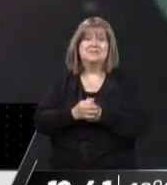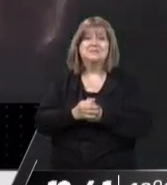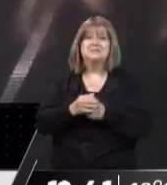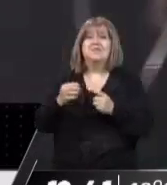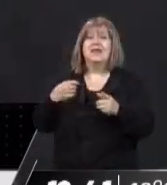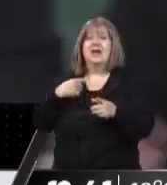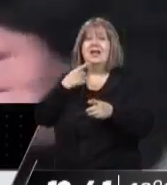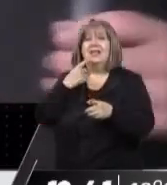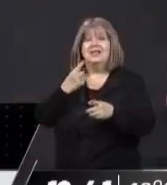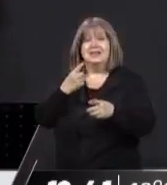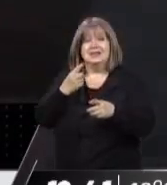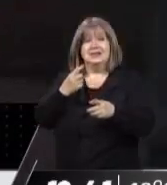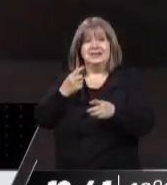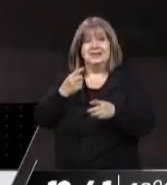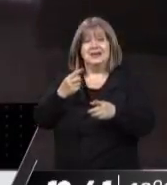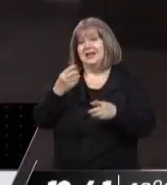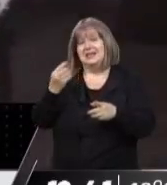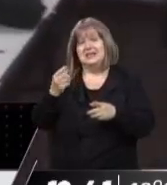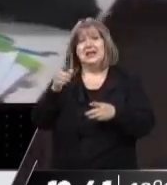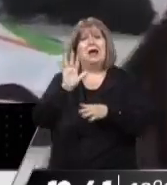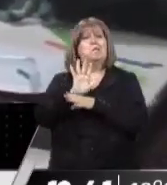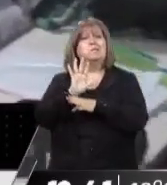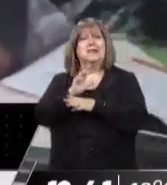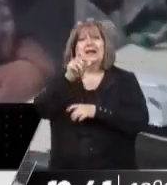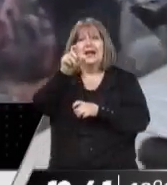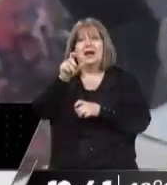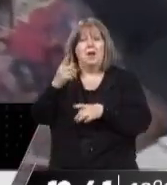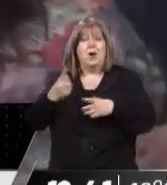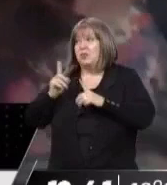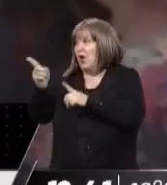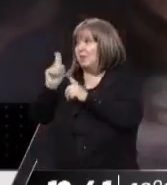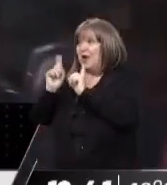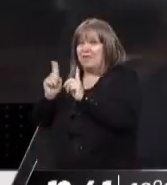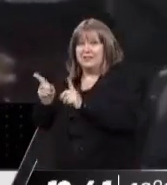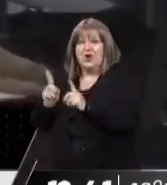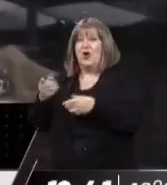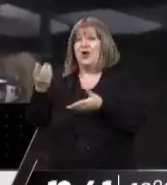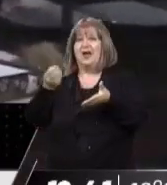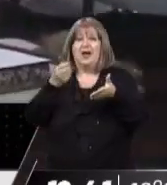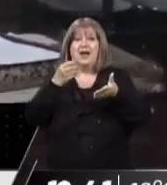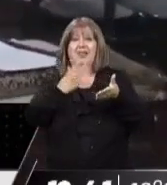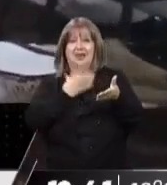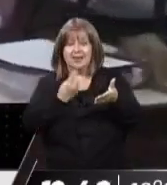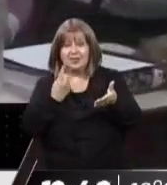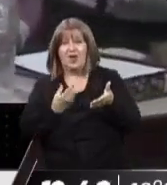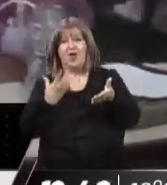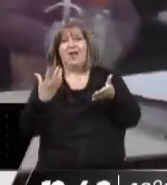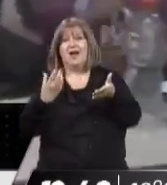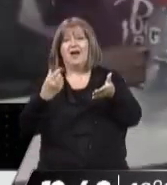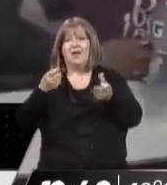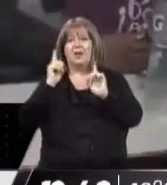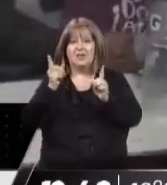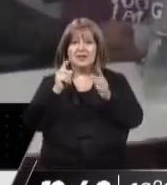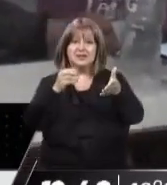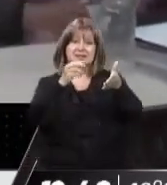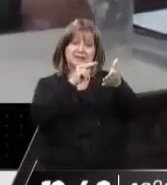lo hablamos en la previa. Lo que significa para ustedes como docentes enseñarle a leer a una persona grande que por mil motivos llega a la edad que